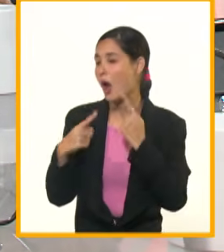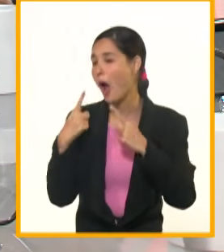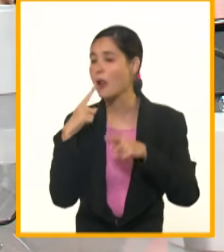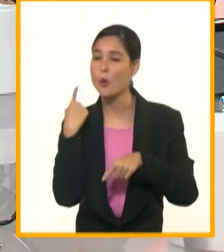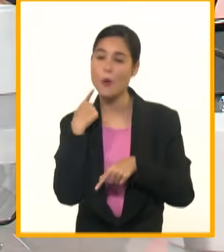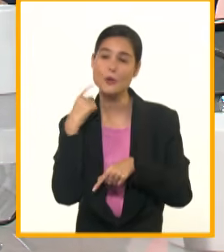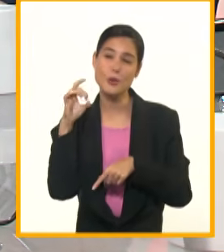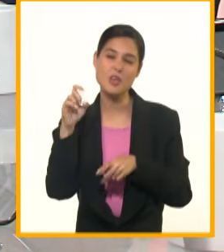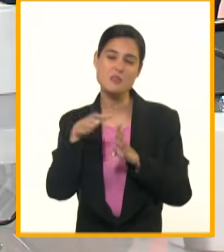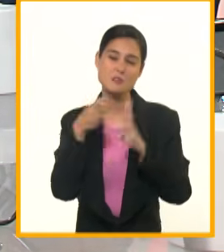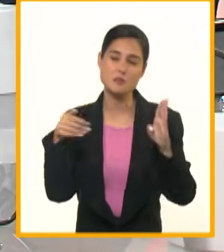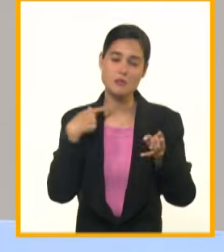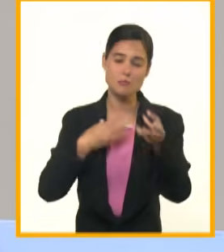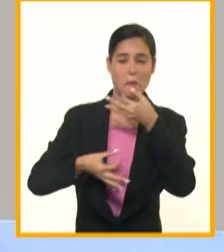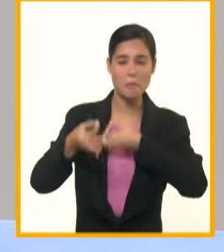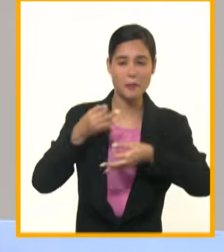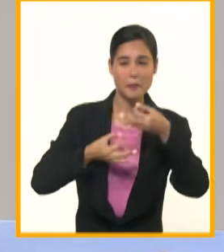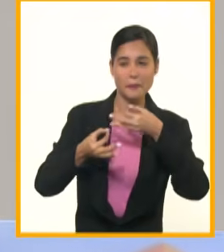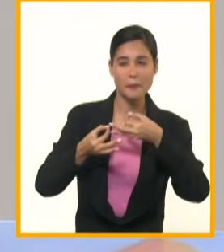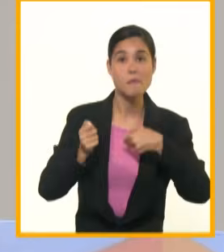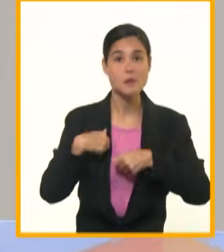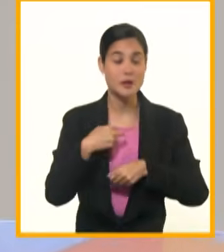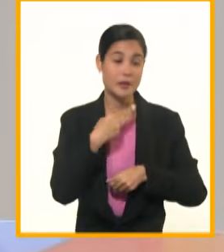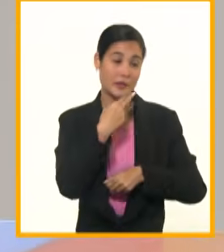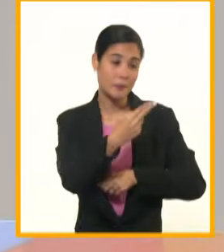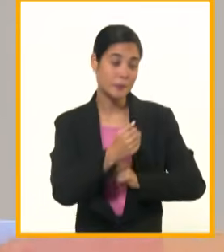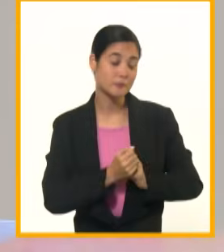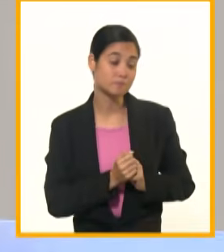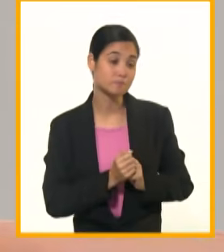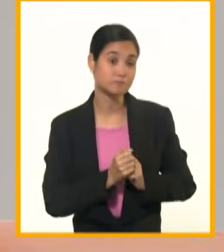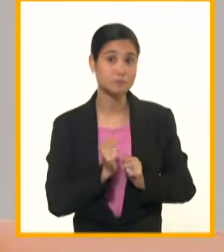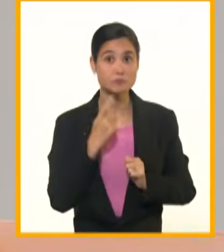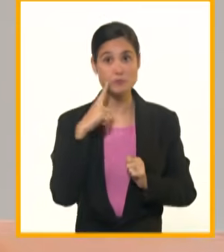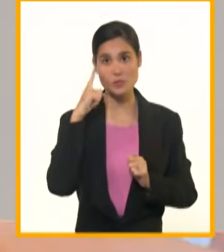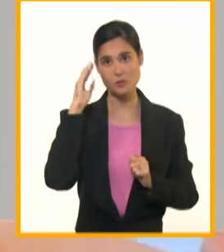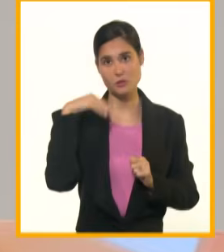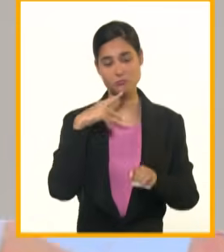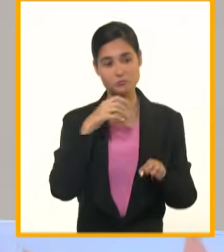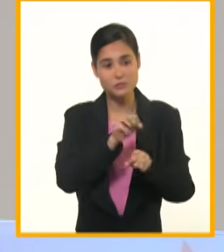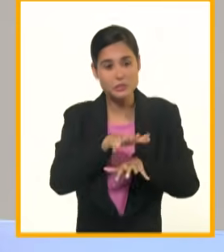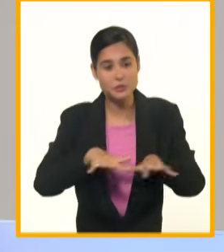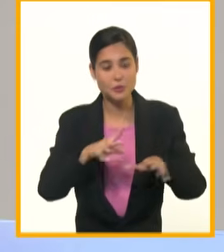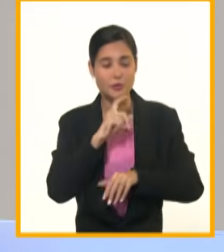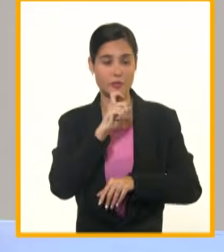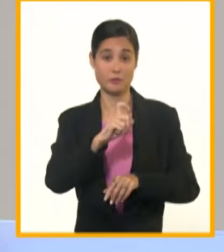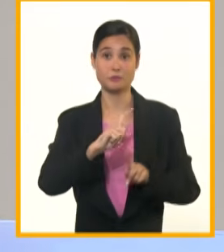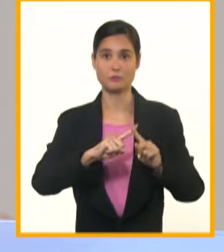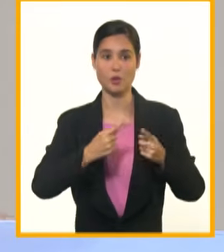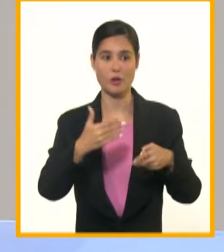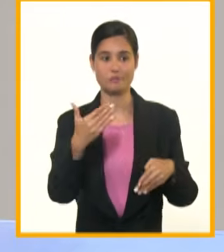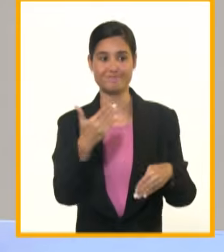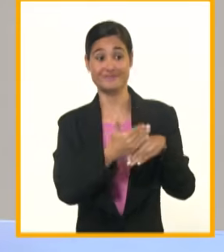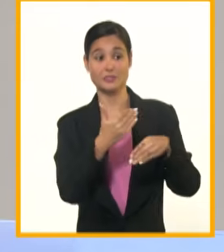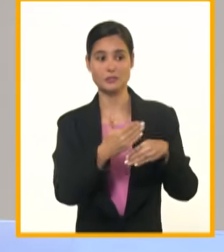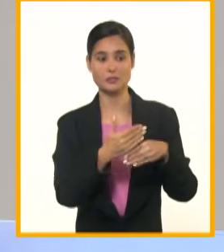A pesar de, bueno, como explicaba anteriormente, la situación del bloqueo que nos ha ido obligando incluso a algunas industrias que teníamos,